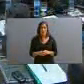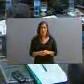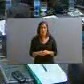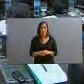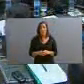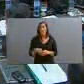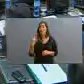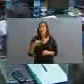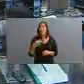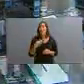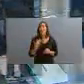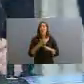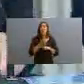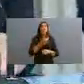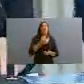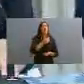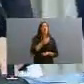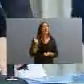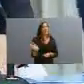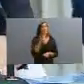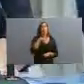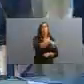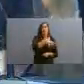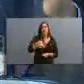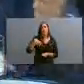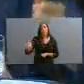De todos los poderes del Estado.